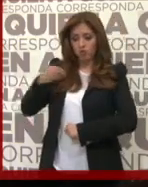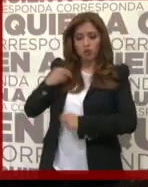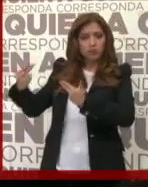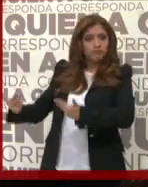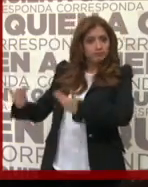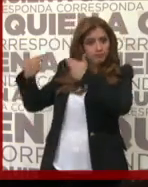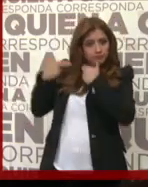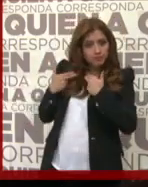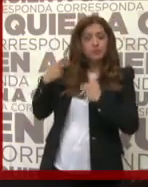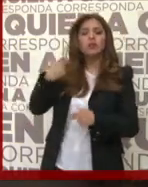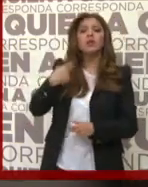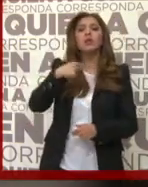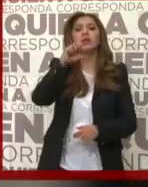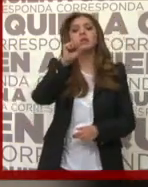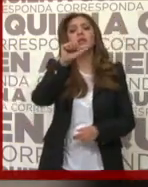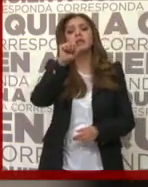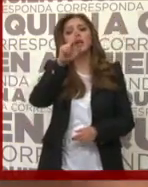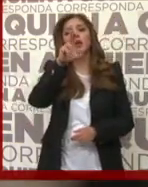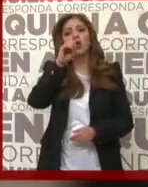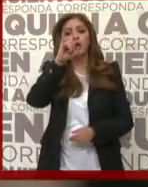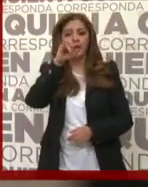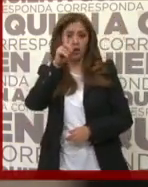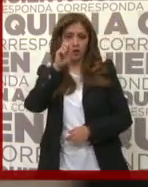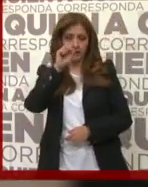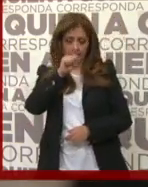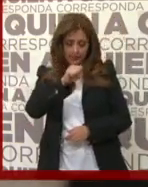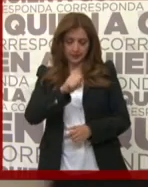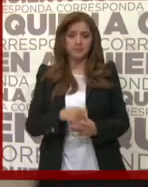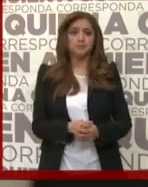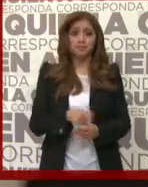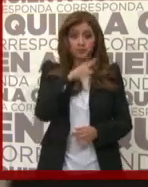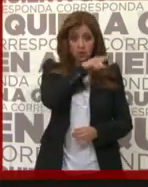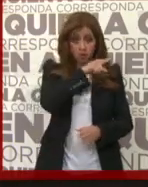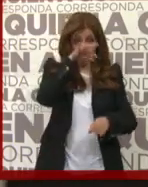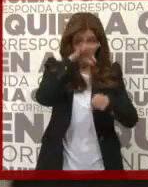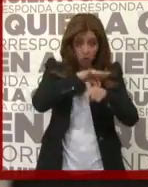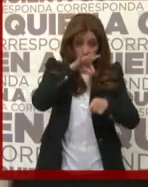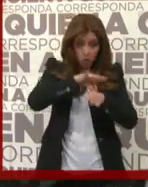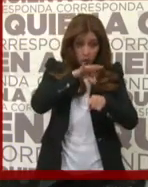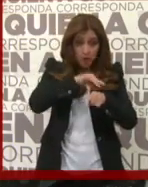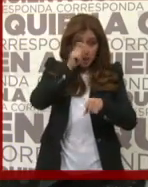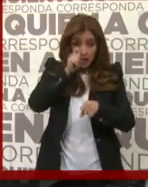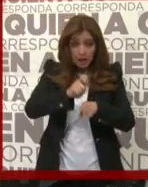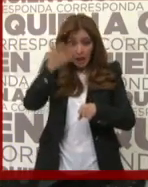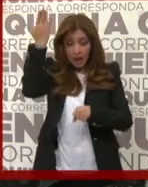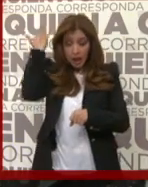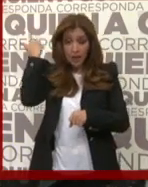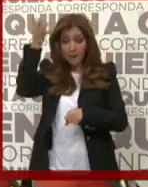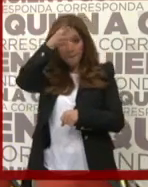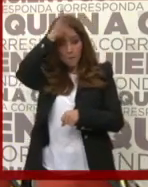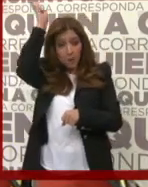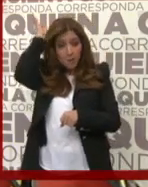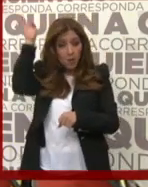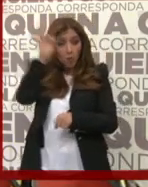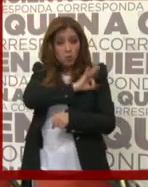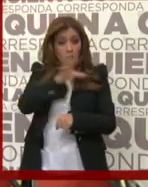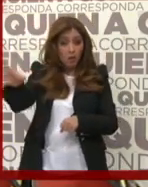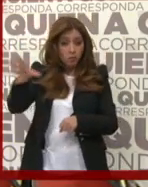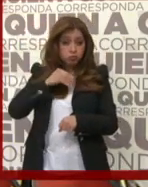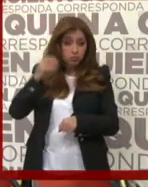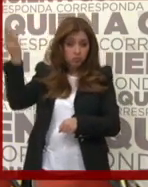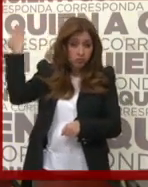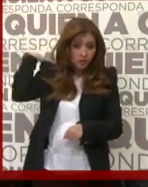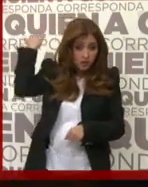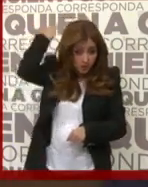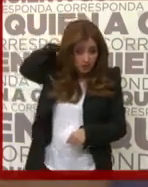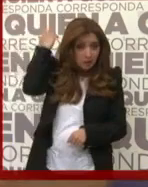una enfermedad llamada sarcoidosis. Aunque descarta el médico que su enfermedad esté asociada con su actividad como bombero paramédico, reconoce la rareza del